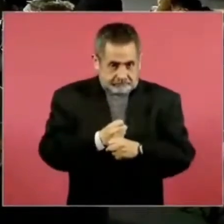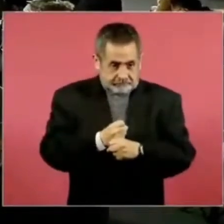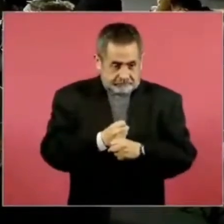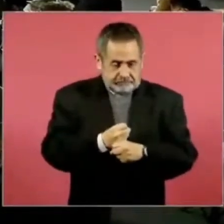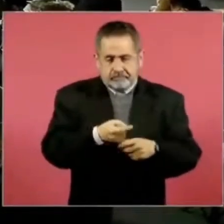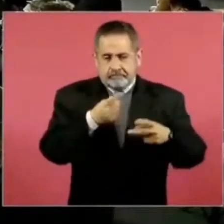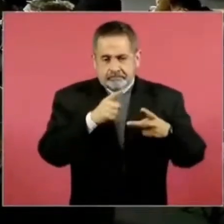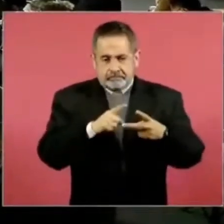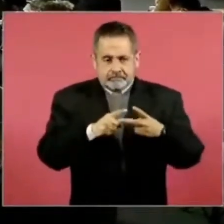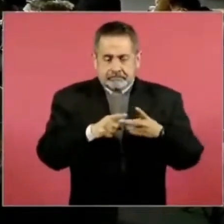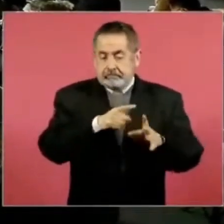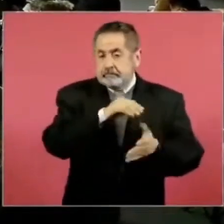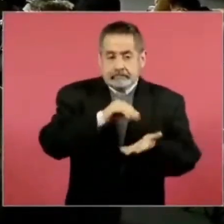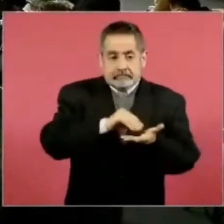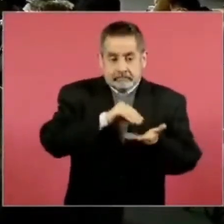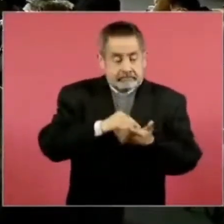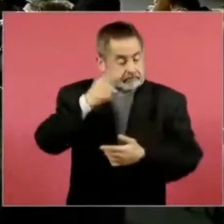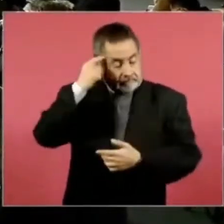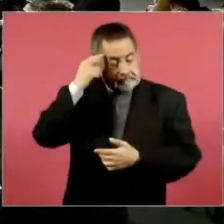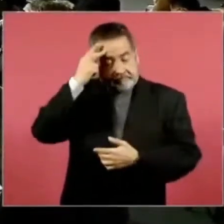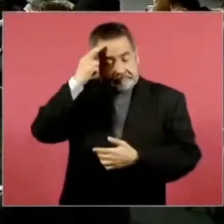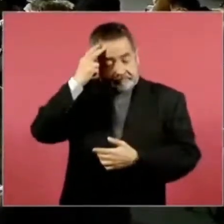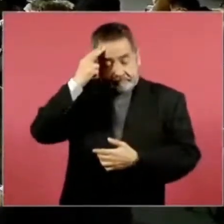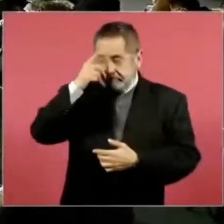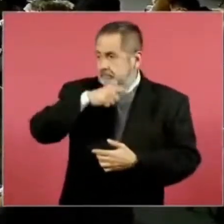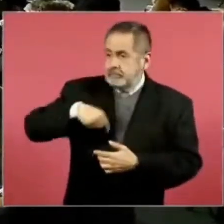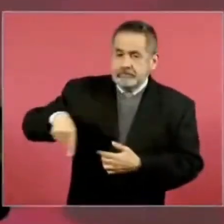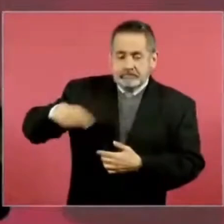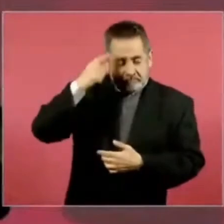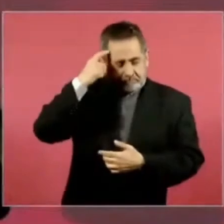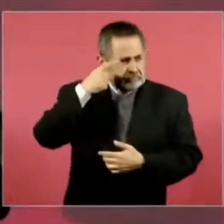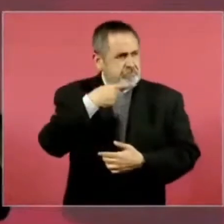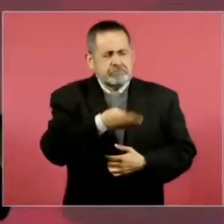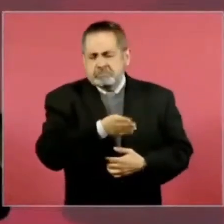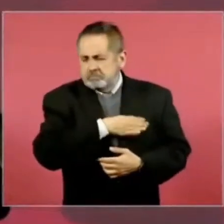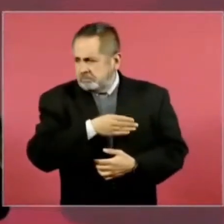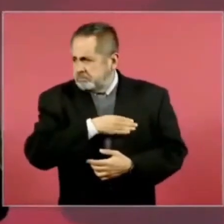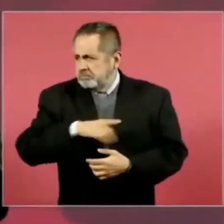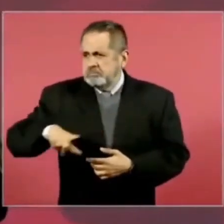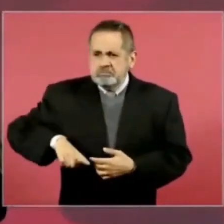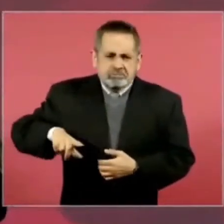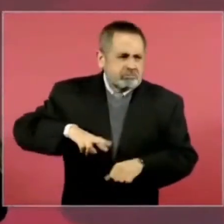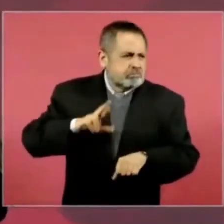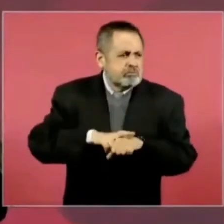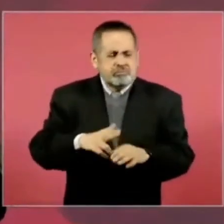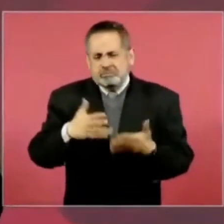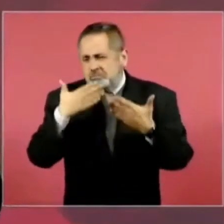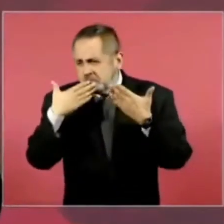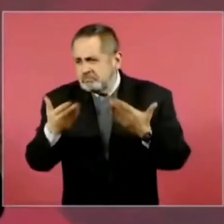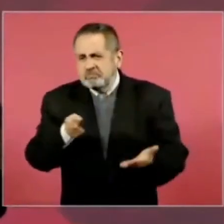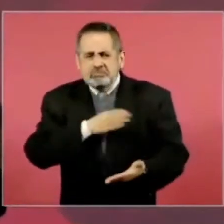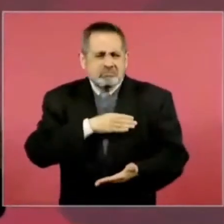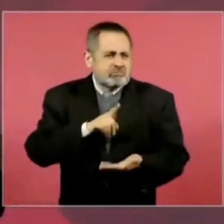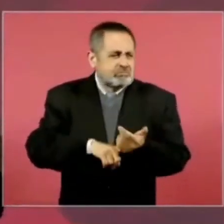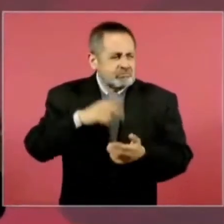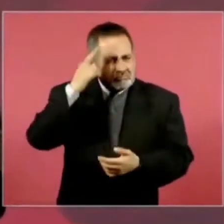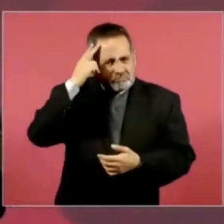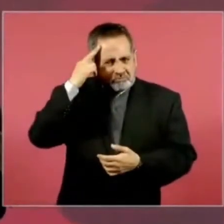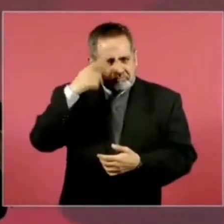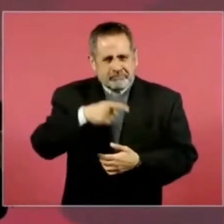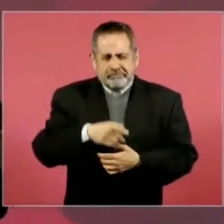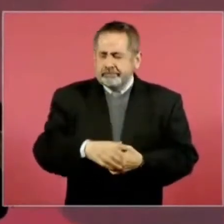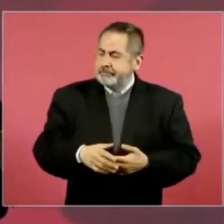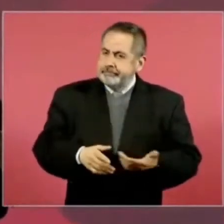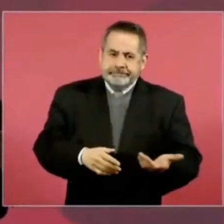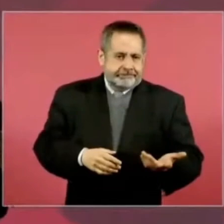Y quedó la idea de que Porfirio era muy buen gobernante. Y fíjense que fue el